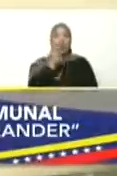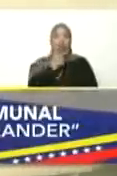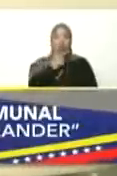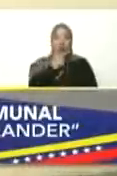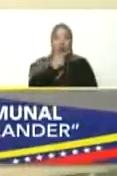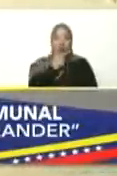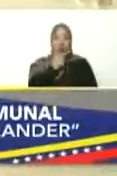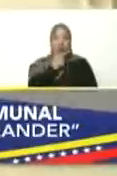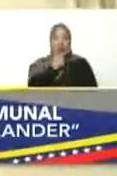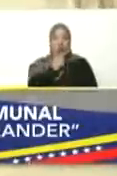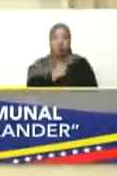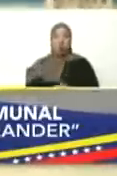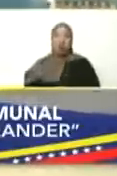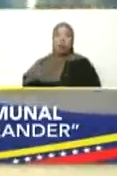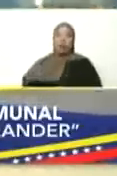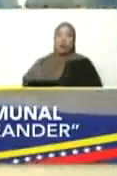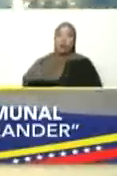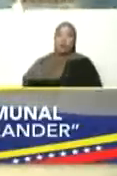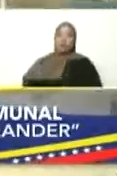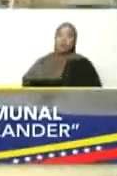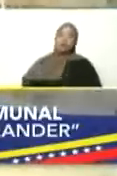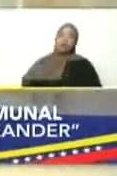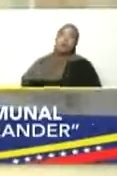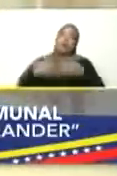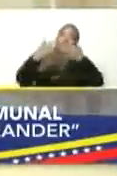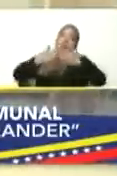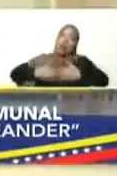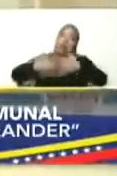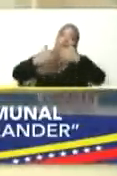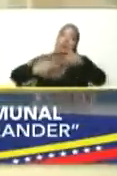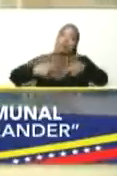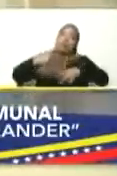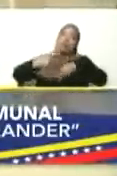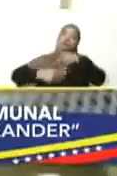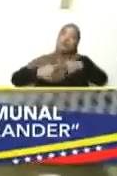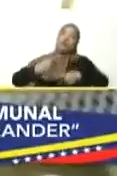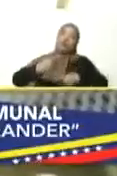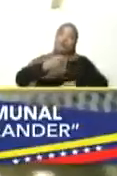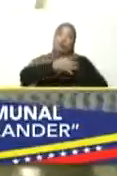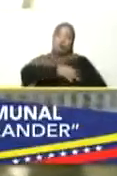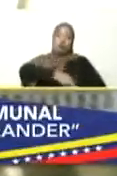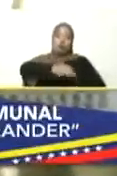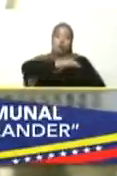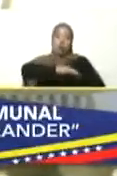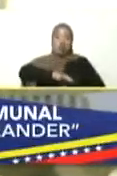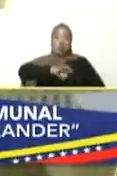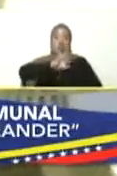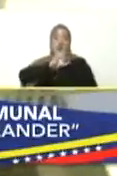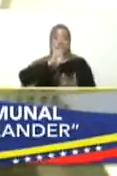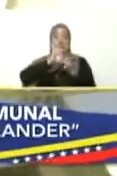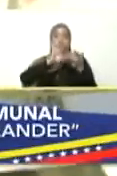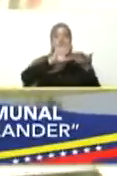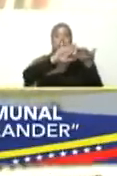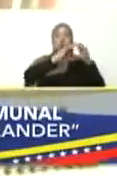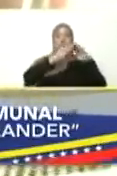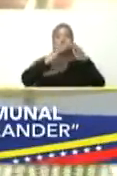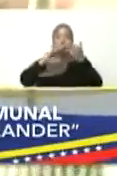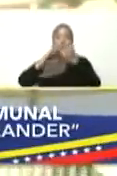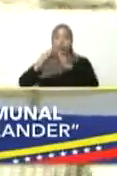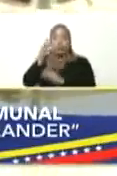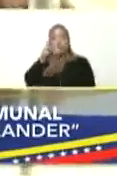entonces, esto lo conformamos una empresa de producción social indirecta comunal, donde están